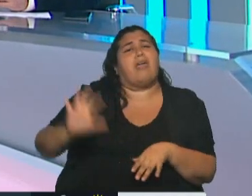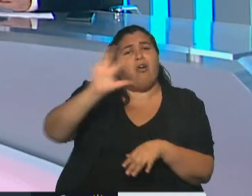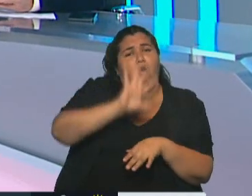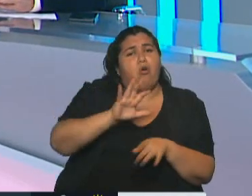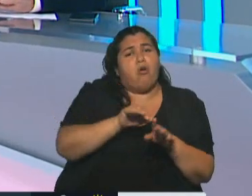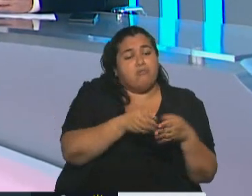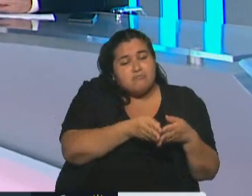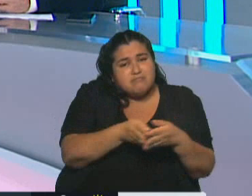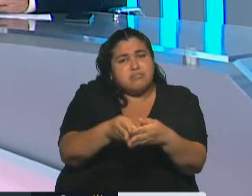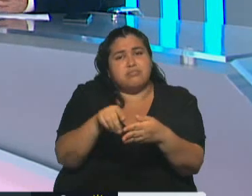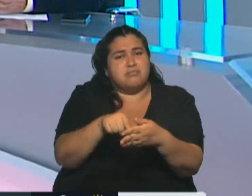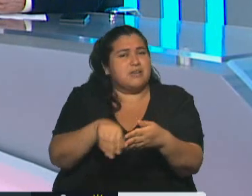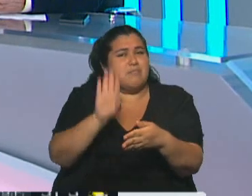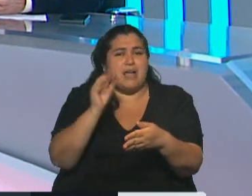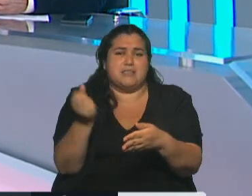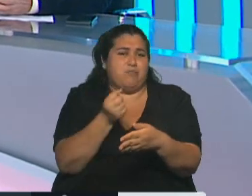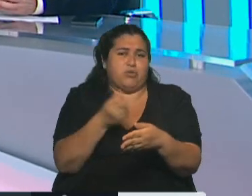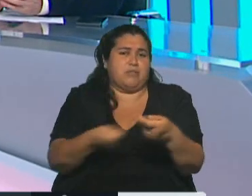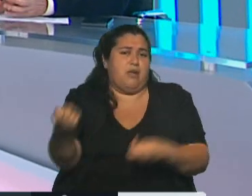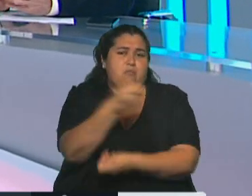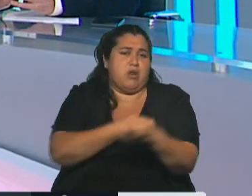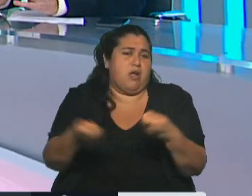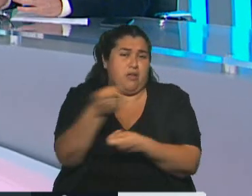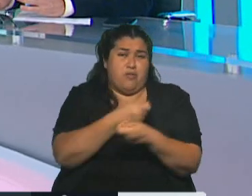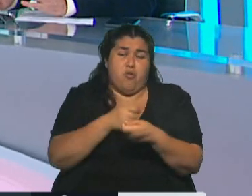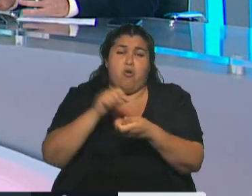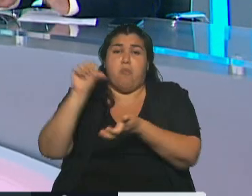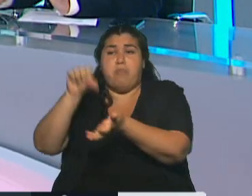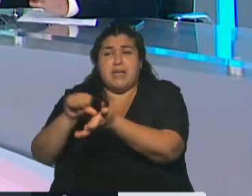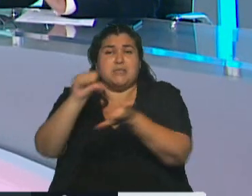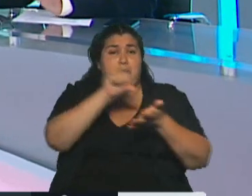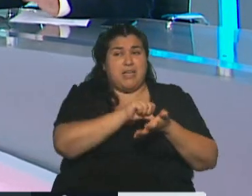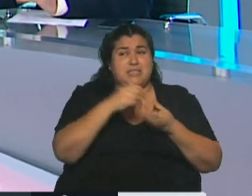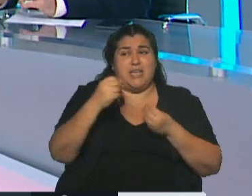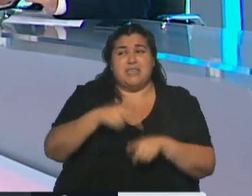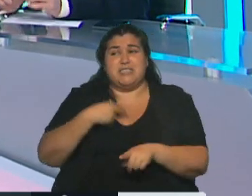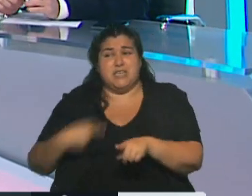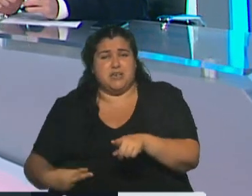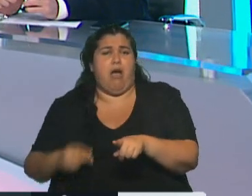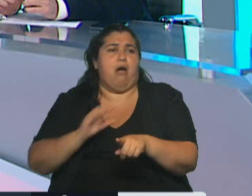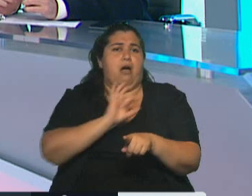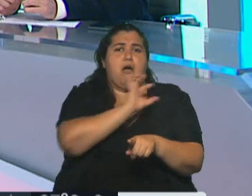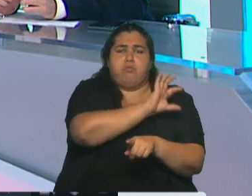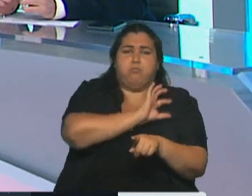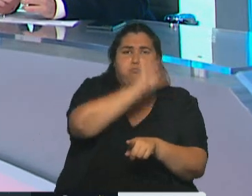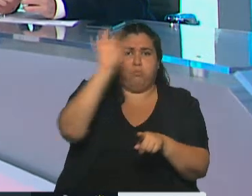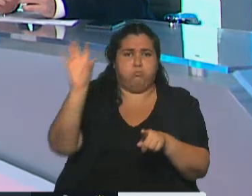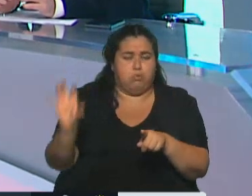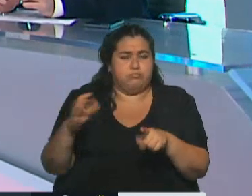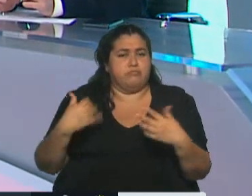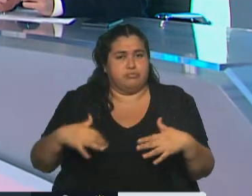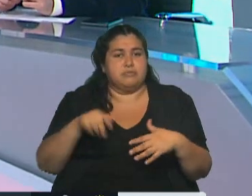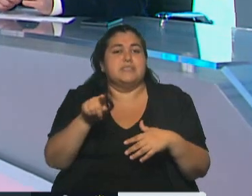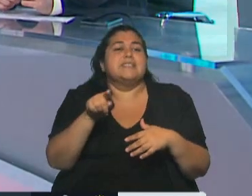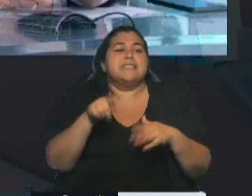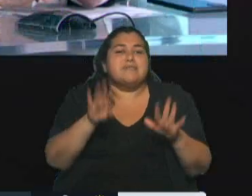de mercancías a nivel global, no solamente para los países occidentales, también lo es para China, que manifiesta también una cierta preocupación por lo que